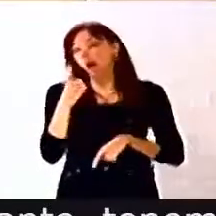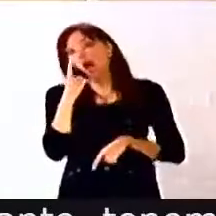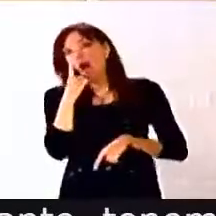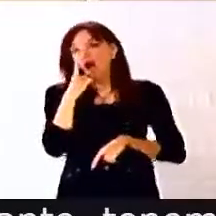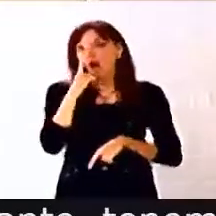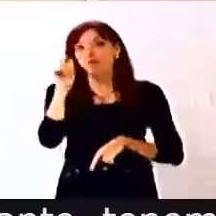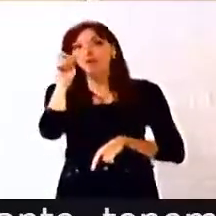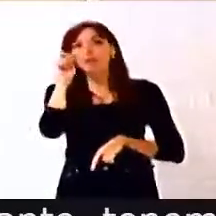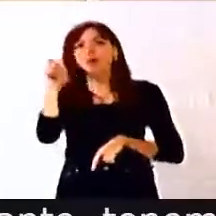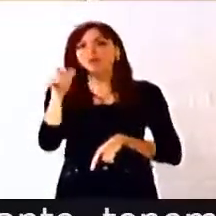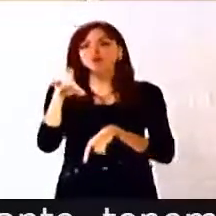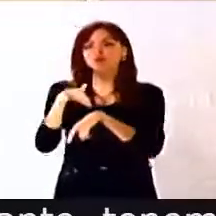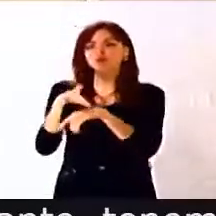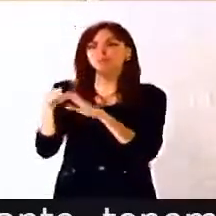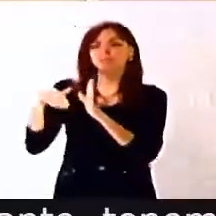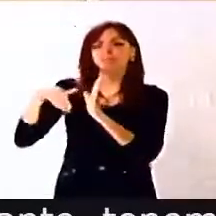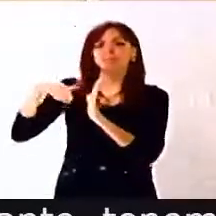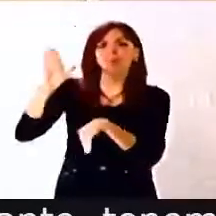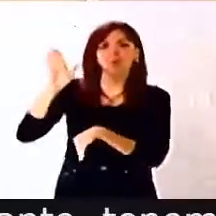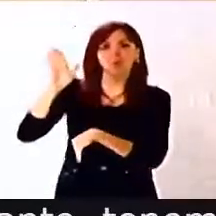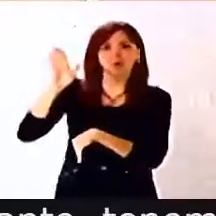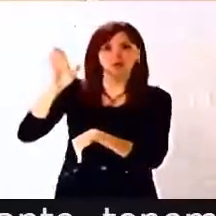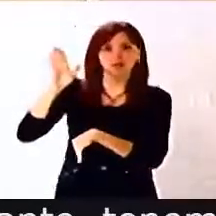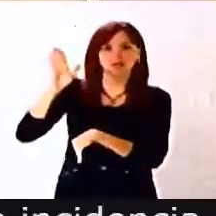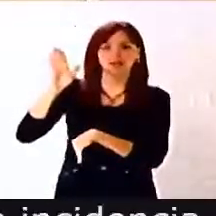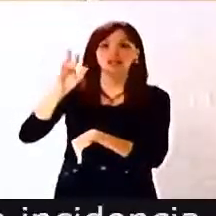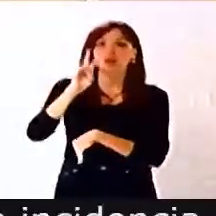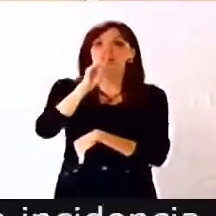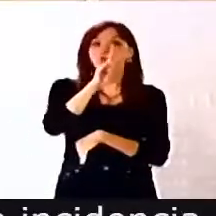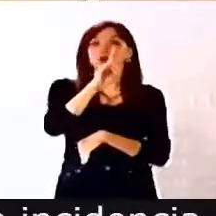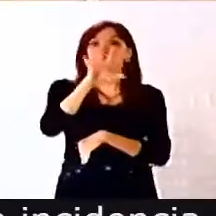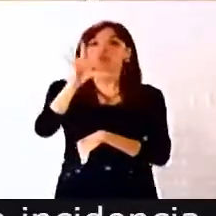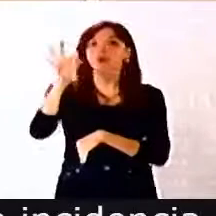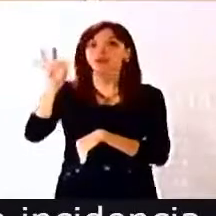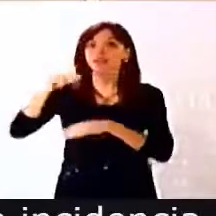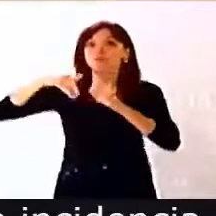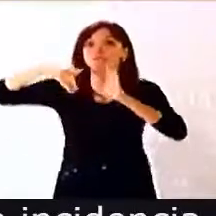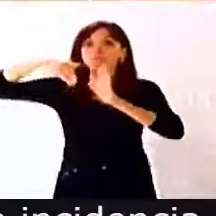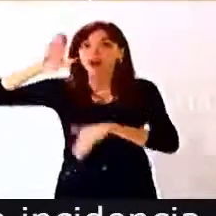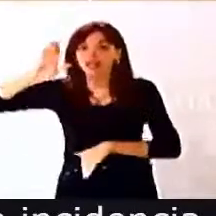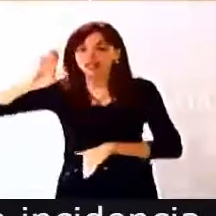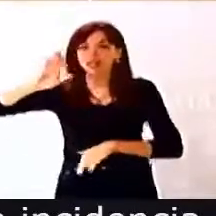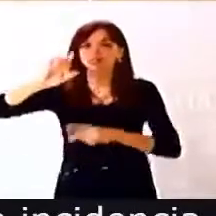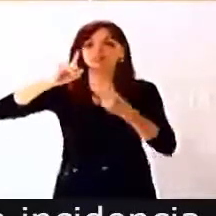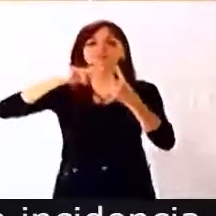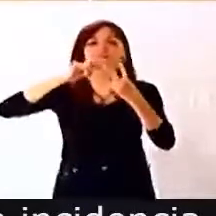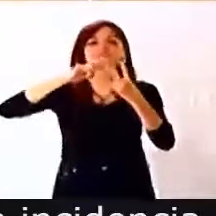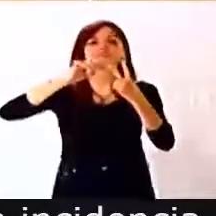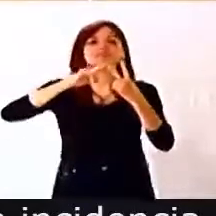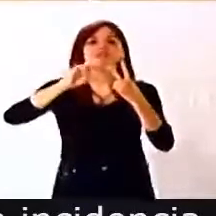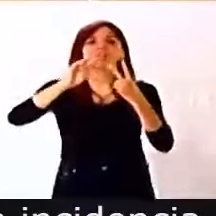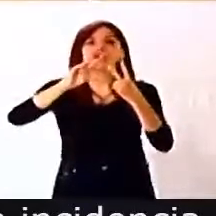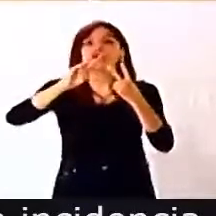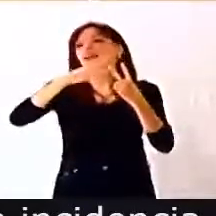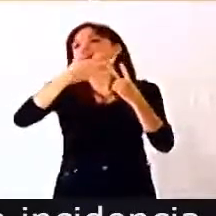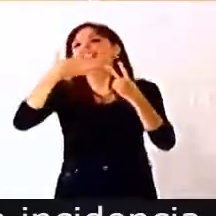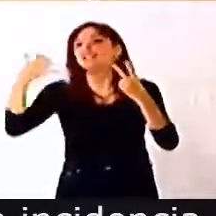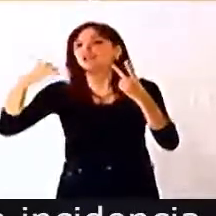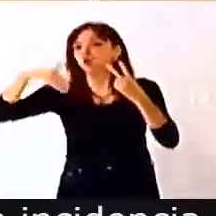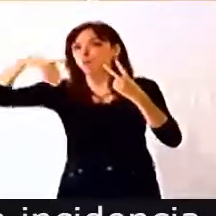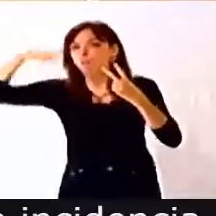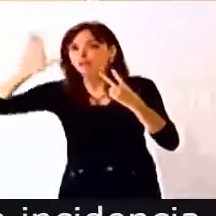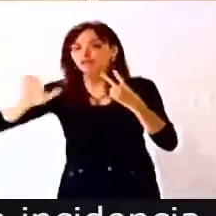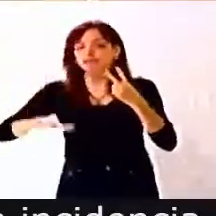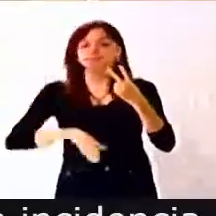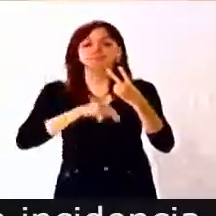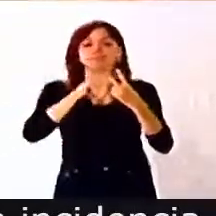incidencia acumulada por encima de los 250, por encima de los 500, que es el otro umbral.